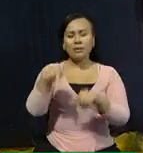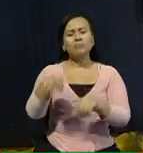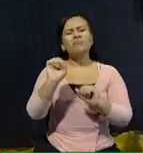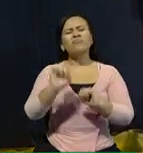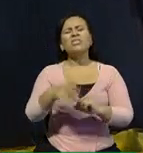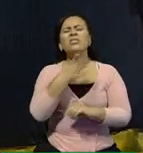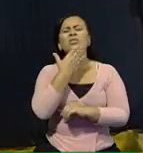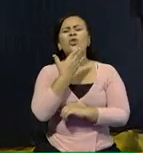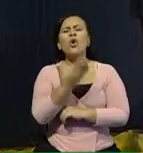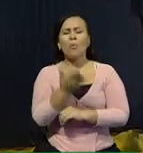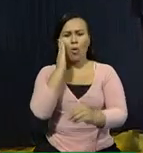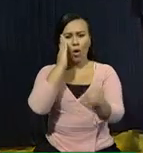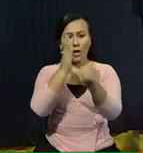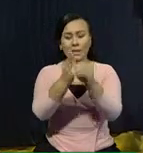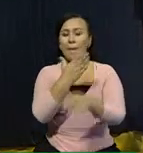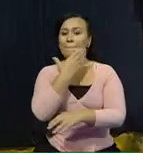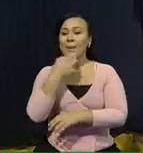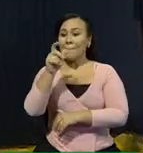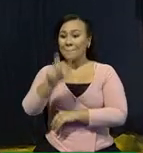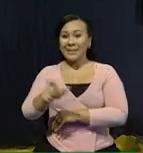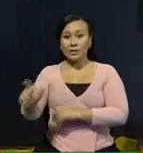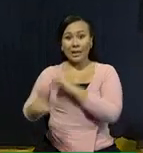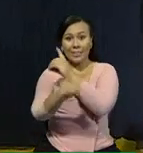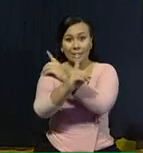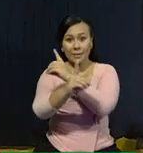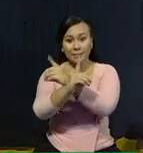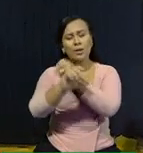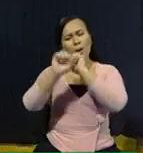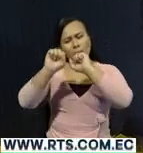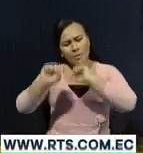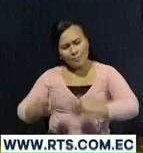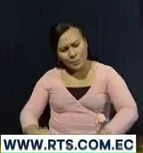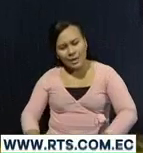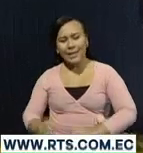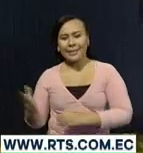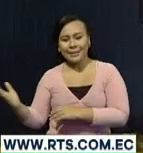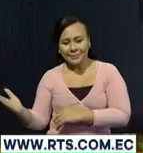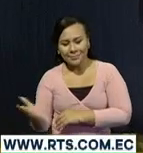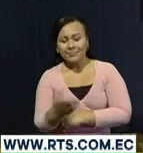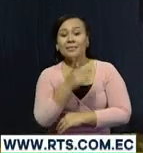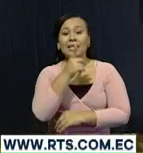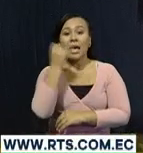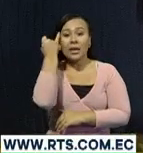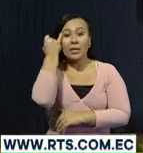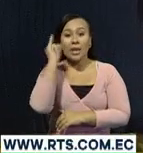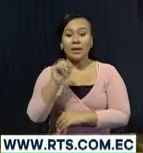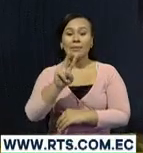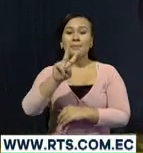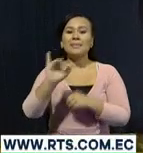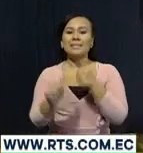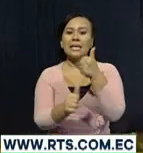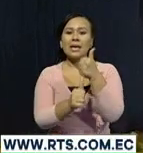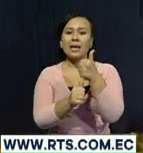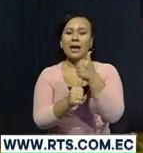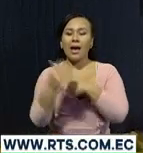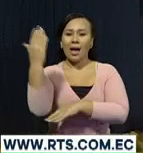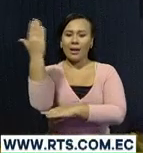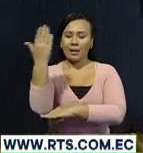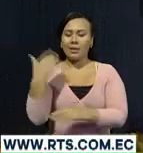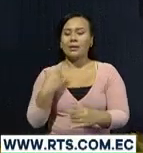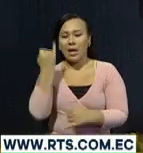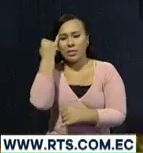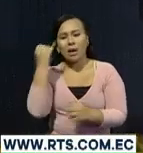la calidad de vida de jóvenes con capacidades especiales. La vicealcaldesa de Guayaquil, Doménica Tabaqui, se unió a